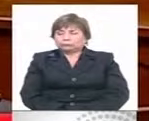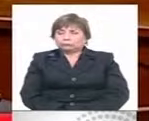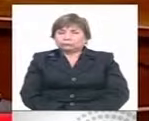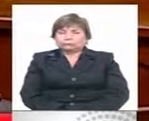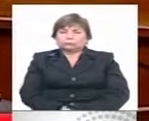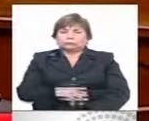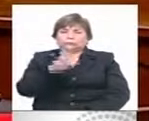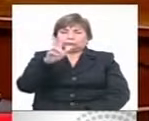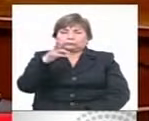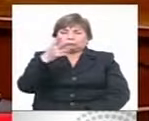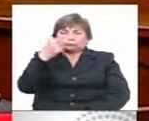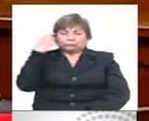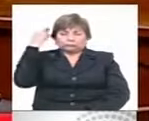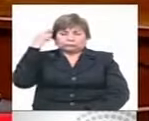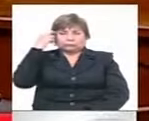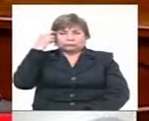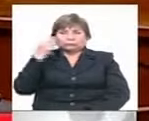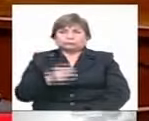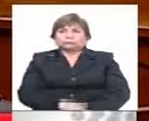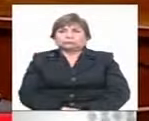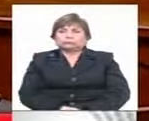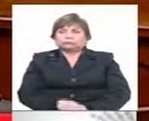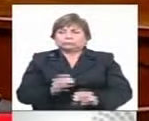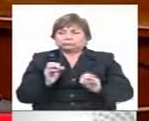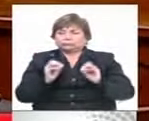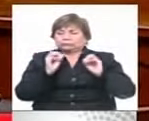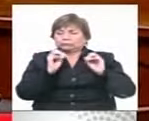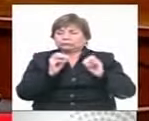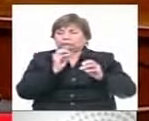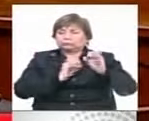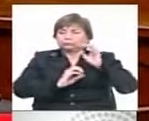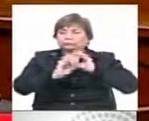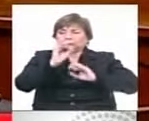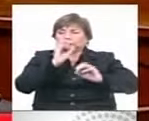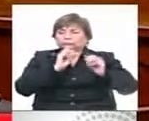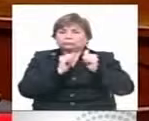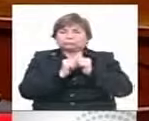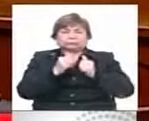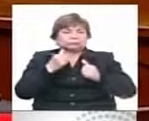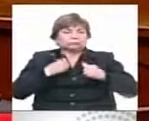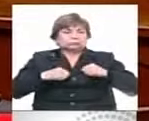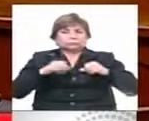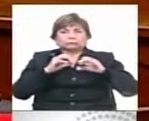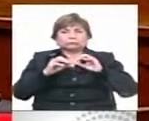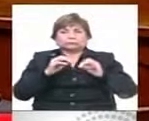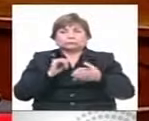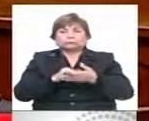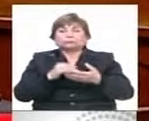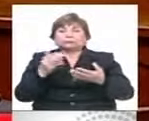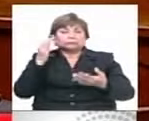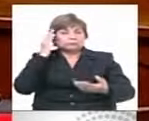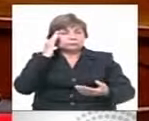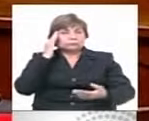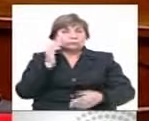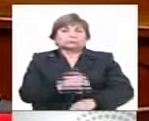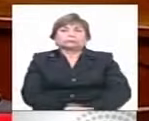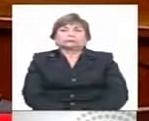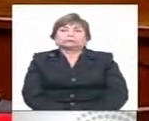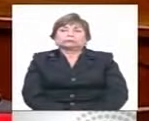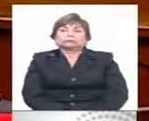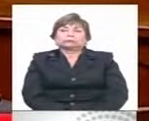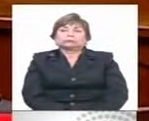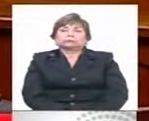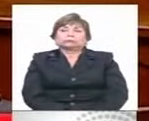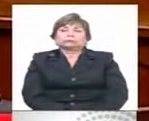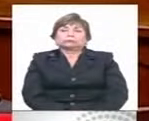Tercera política. Promovemos la ciencia, la creatividad y el conocimiento.